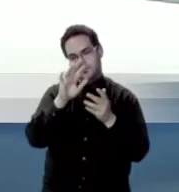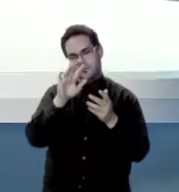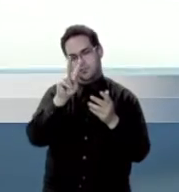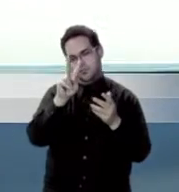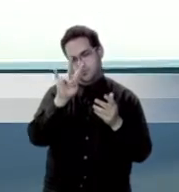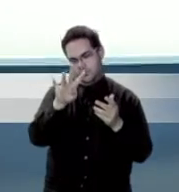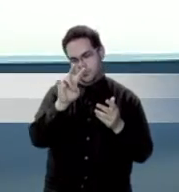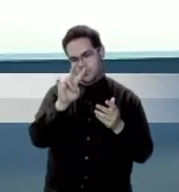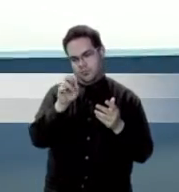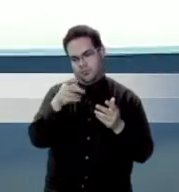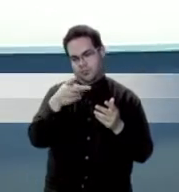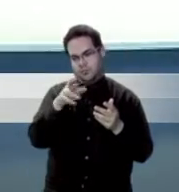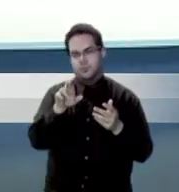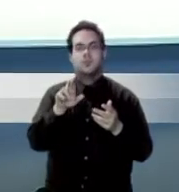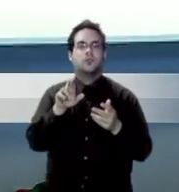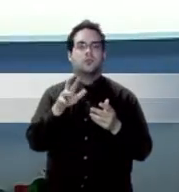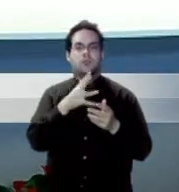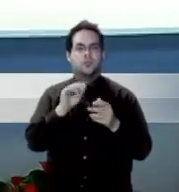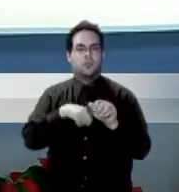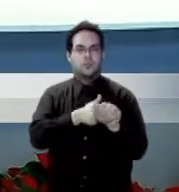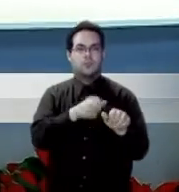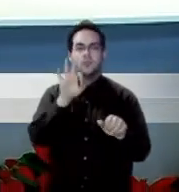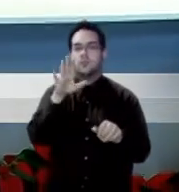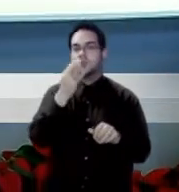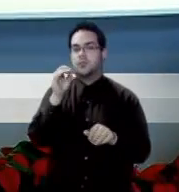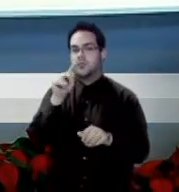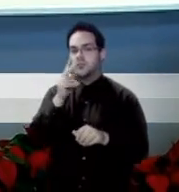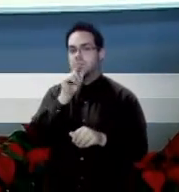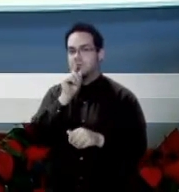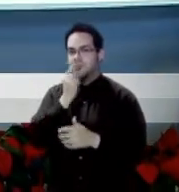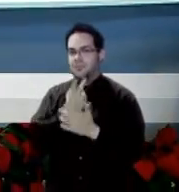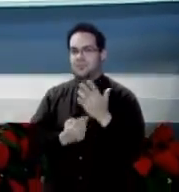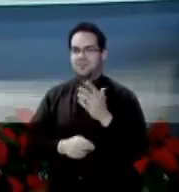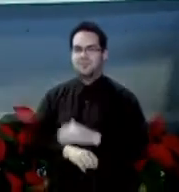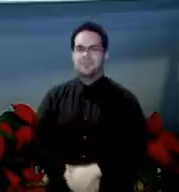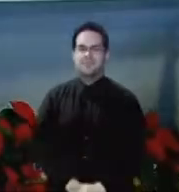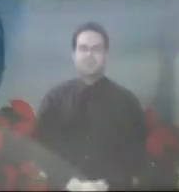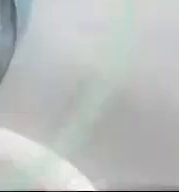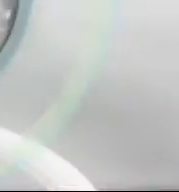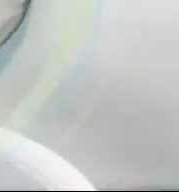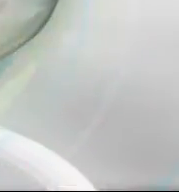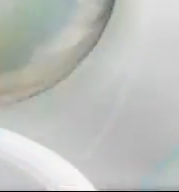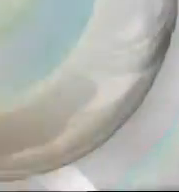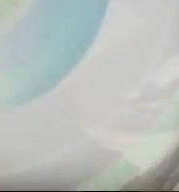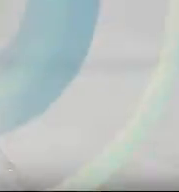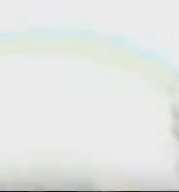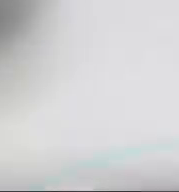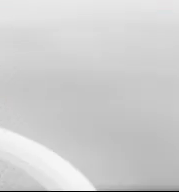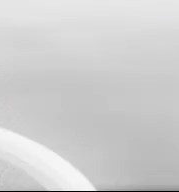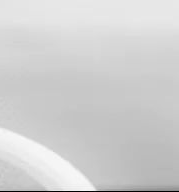noticias247.pr y síganos en nuestras redes sociales en Facebook y Twitter. Hasta la próxima.